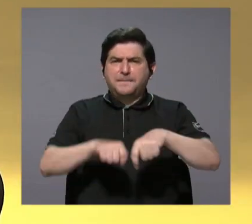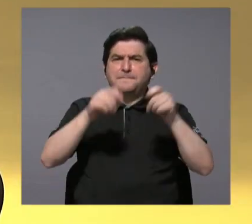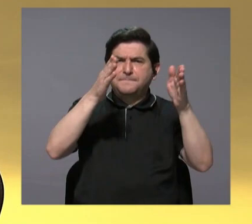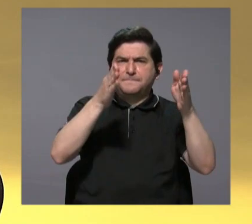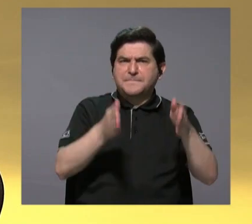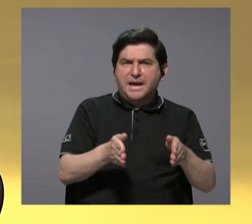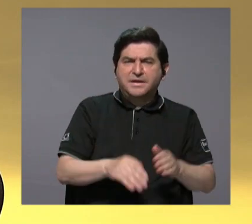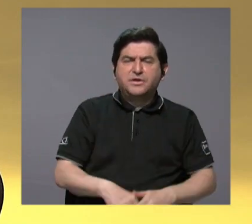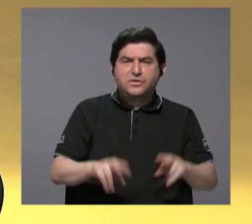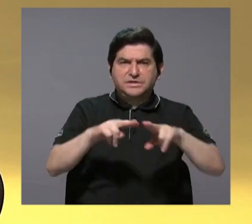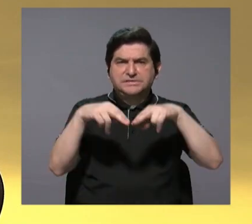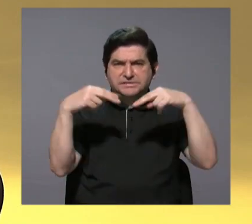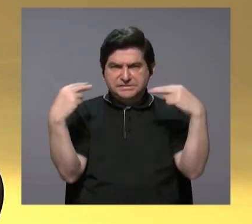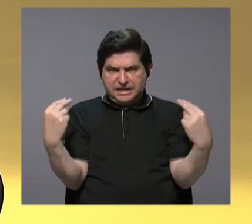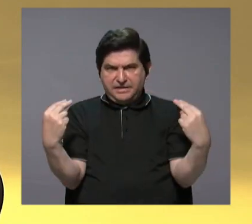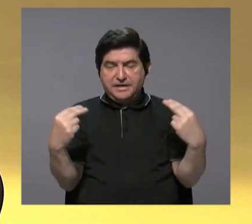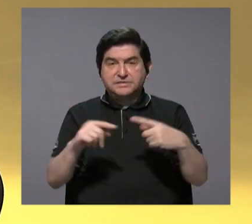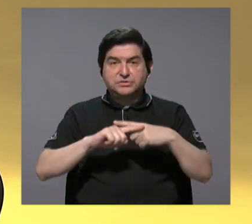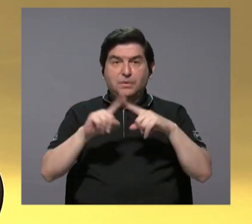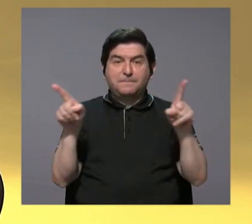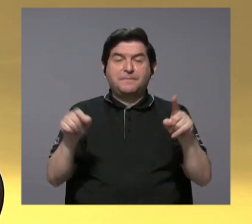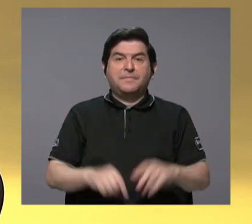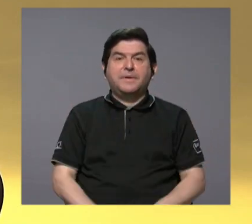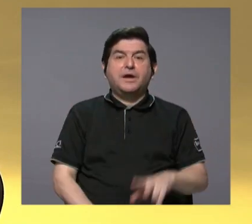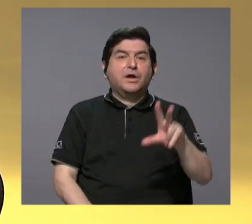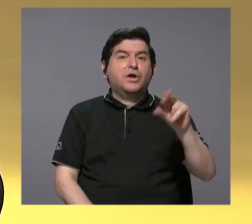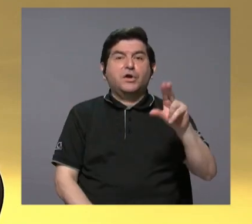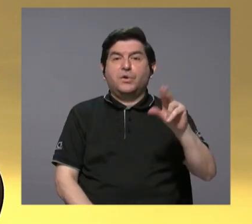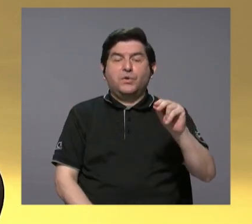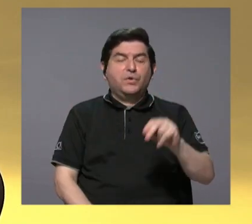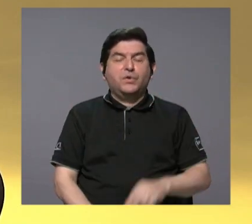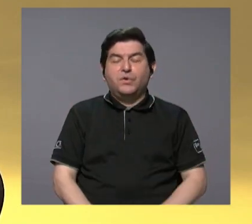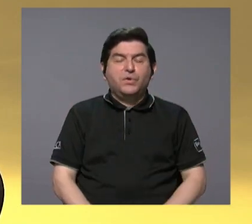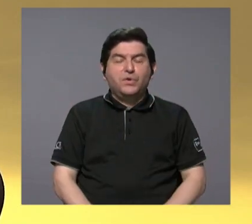periodista de La Nación, nada más que no La Nación